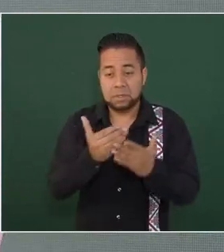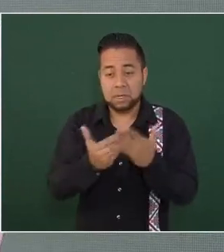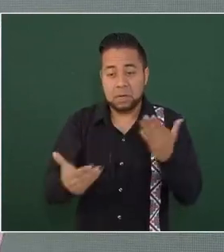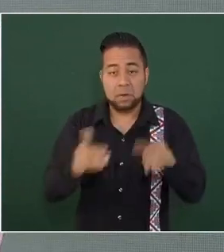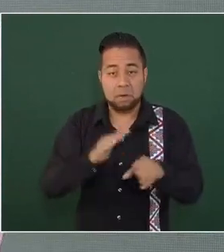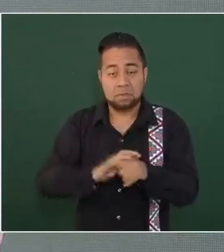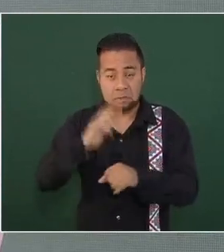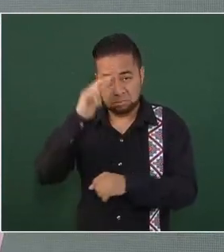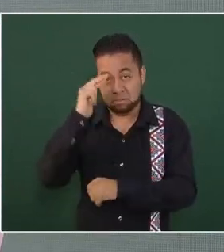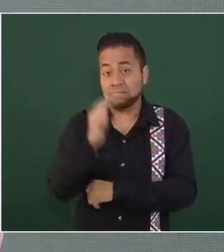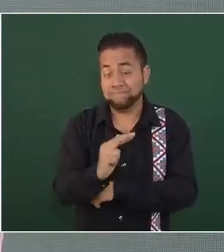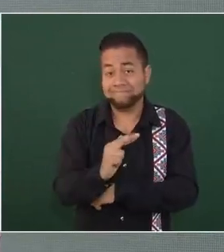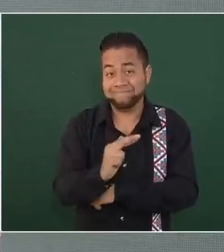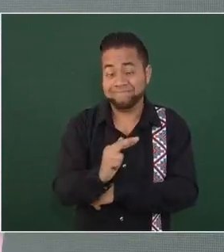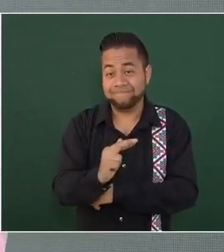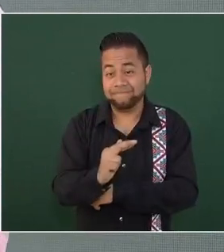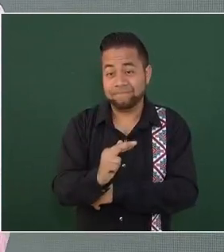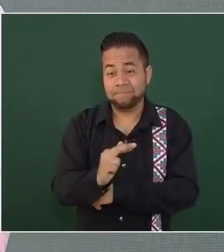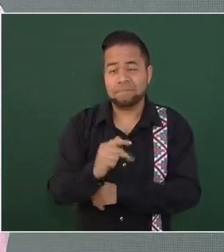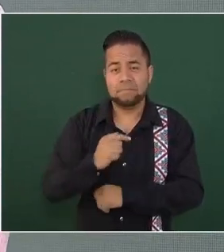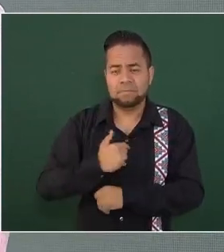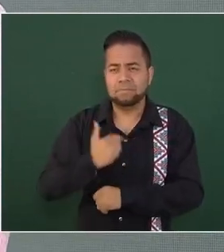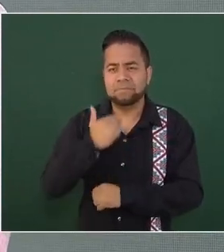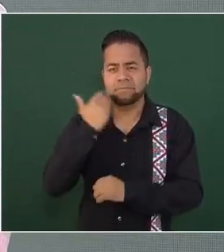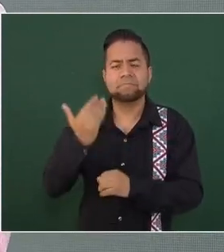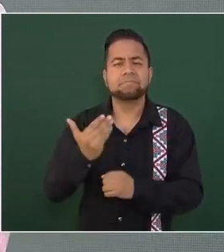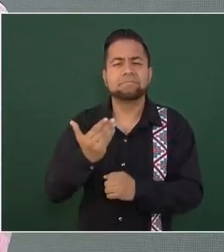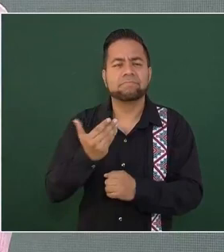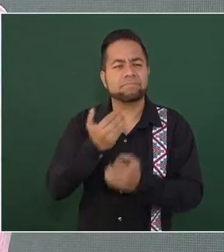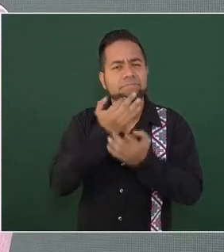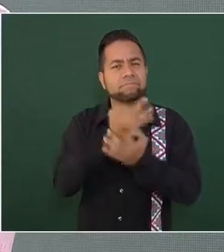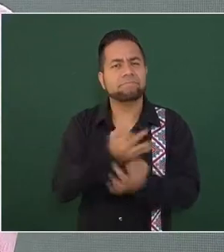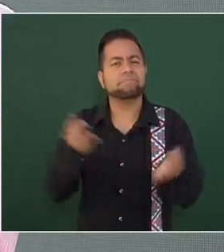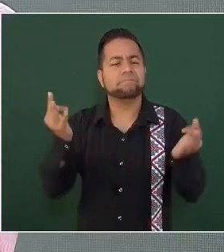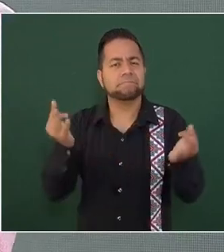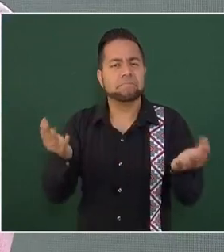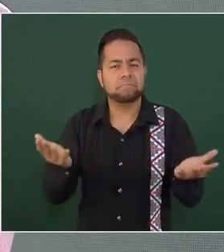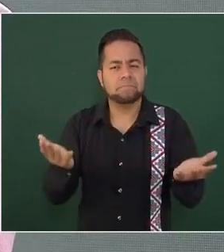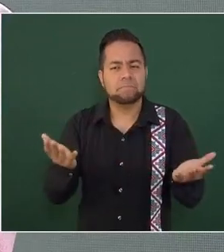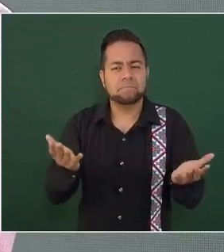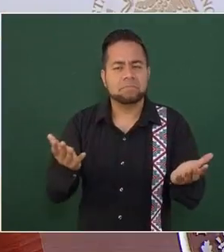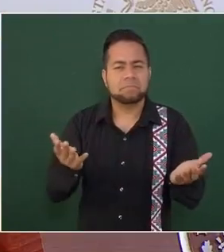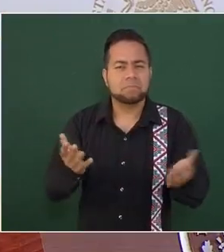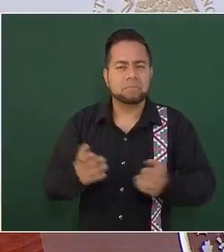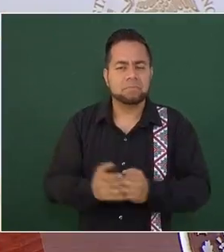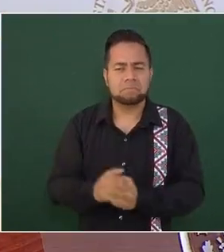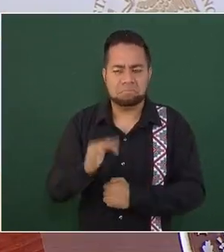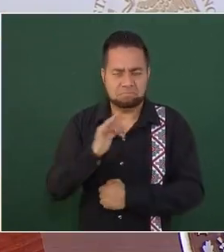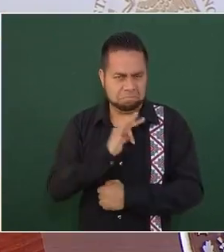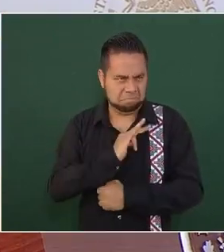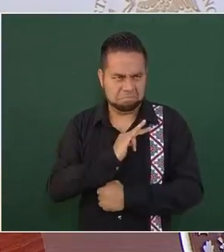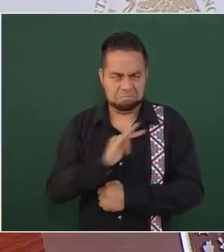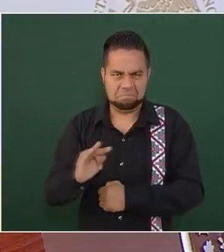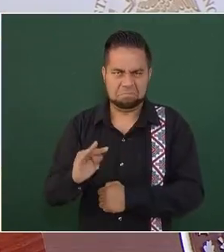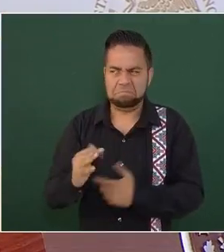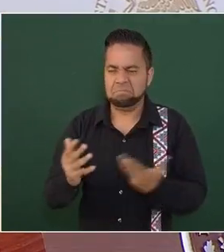respeto les presumo nos reunimos más de 20